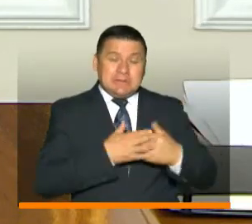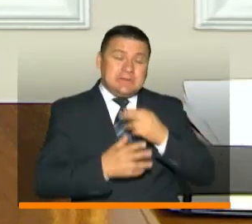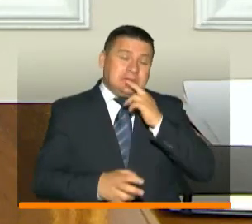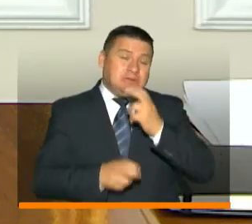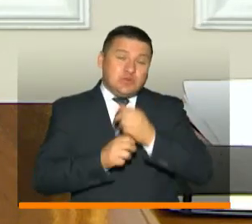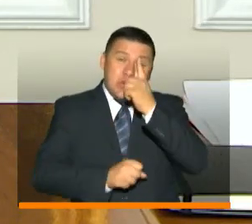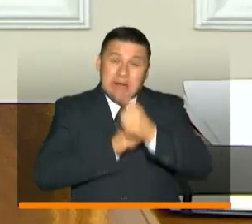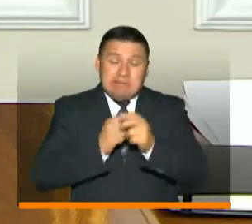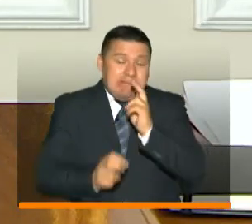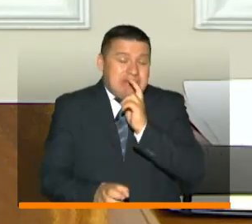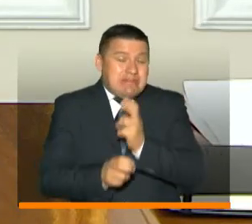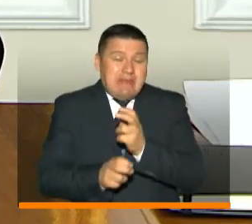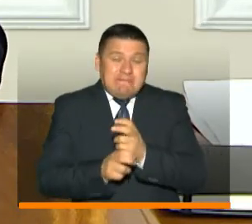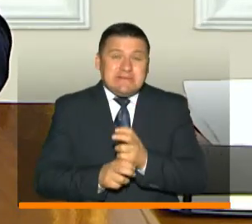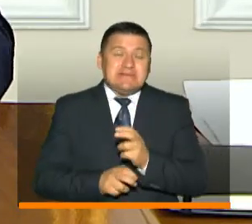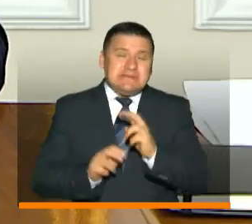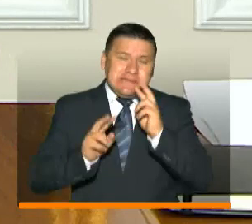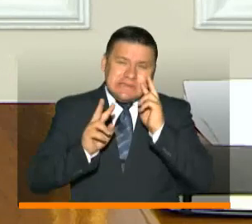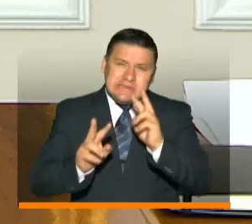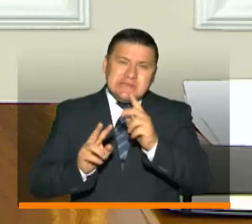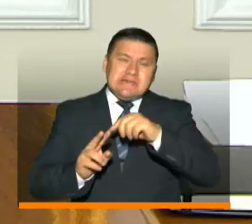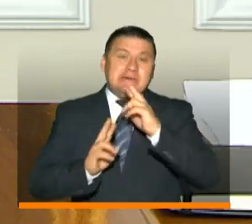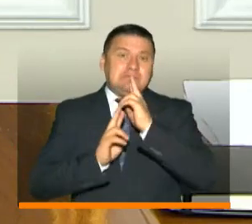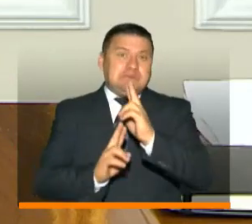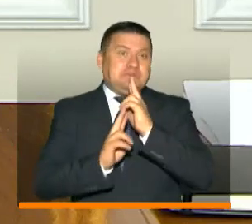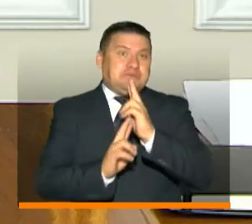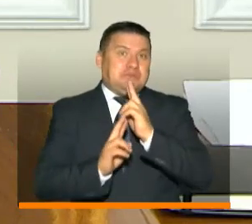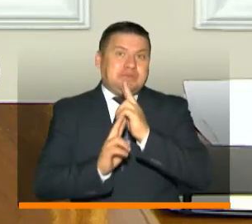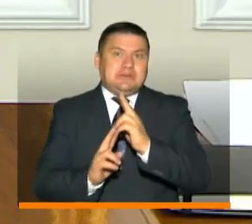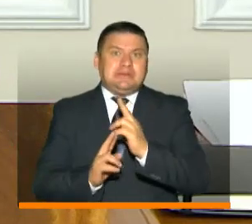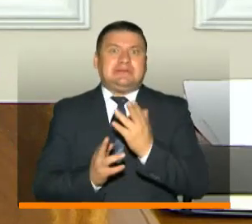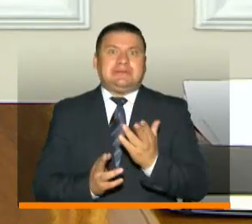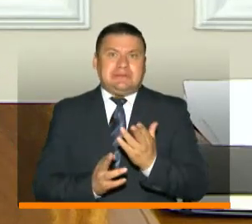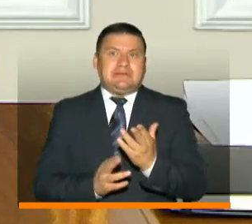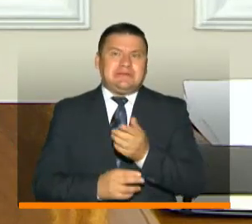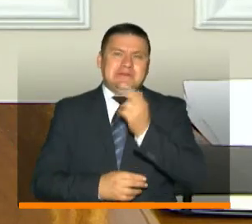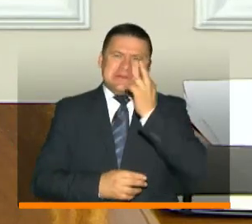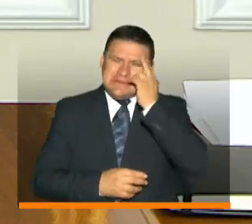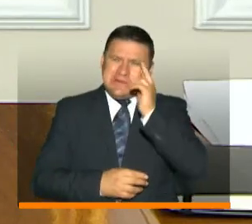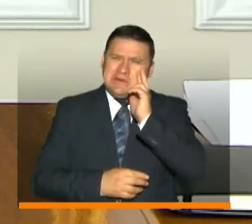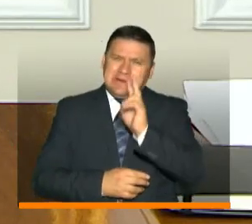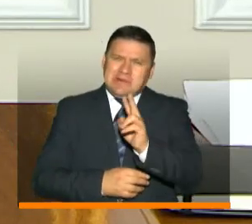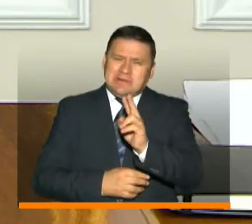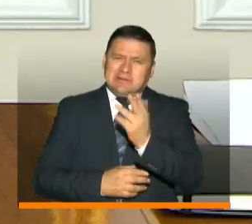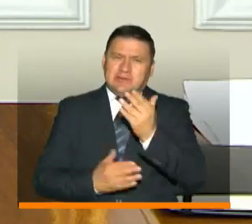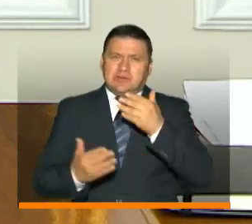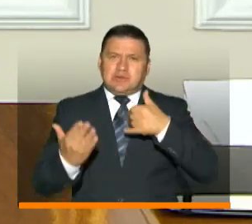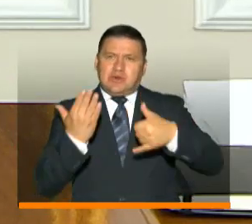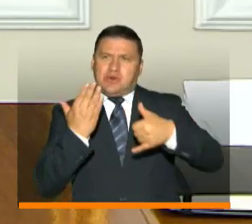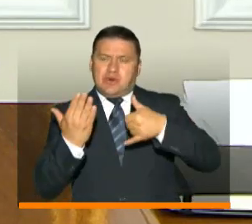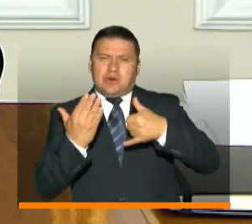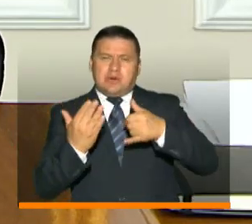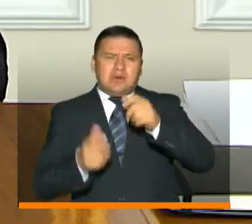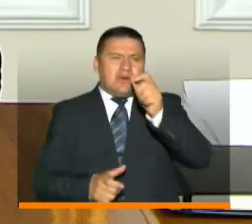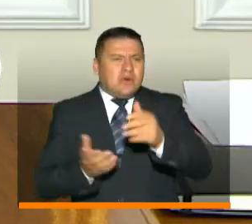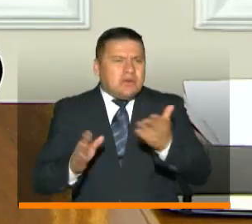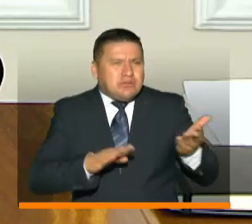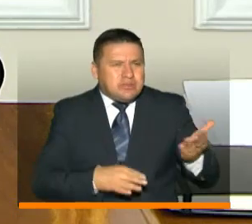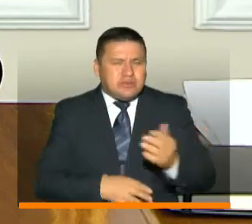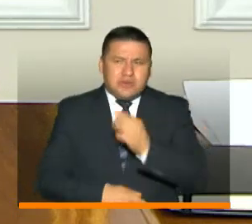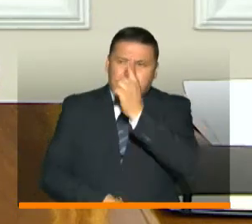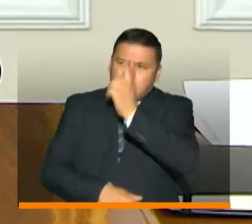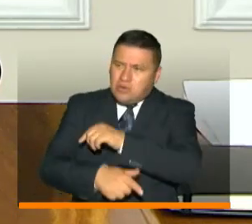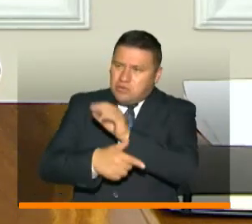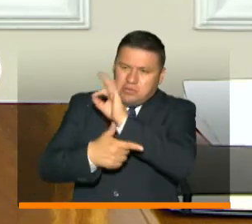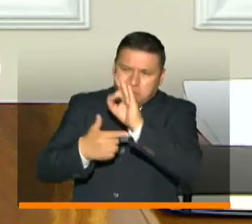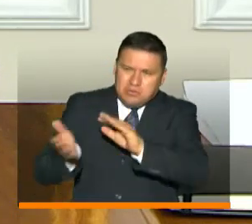muy difícil, pero también hemos visto una gran respuesta institucional que obviamente cuando vemos los comparadores en tasas de letalidad, muertes por